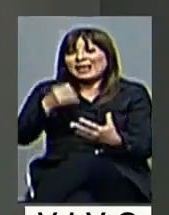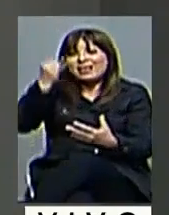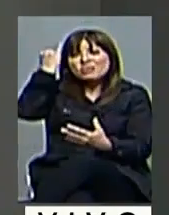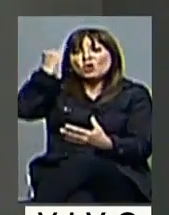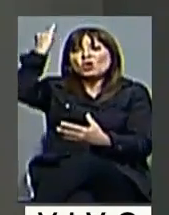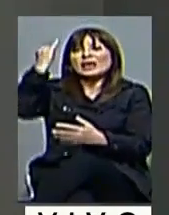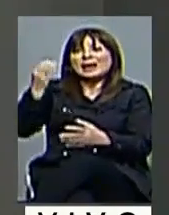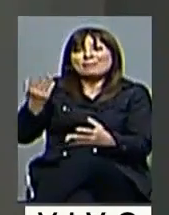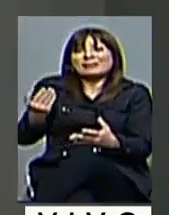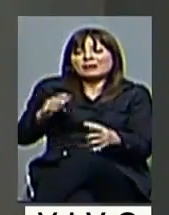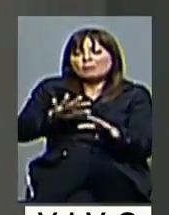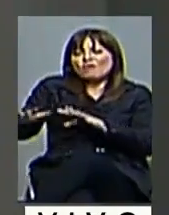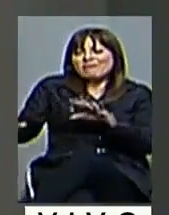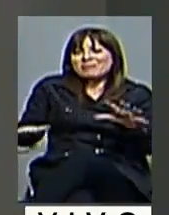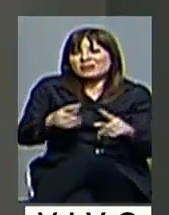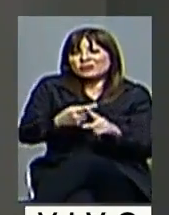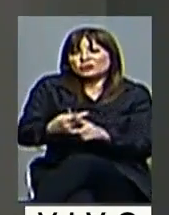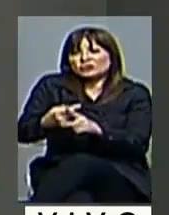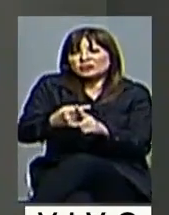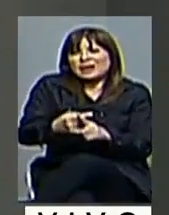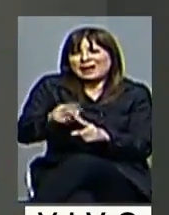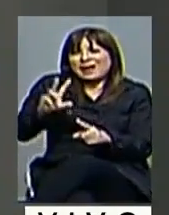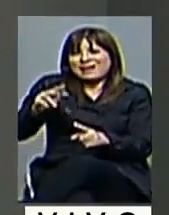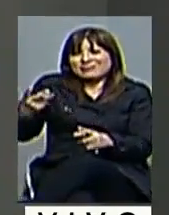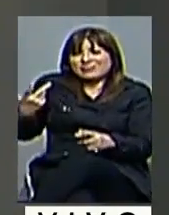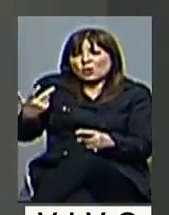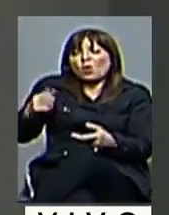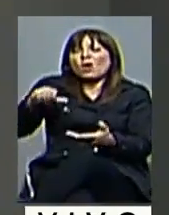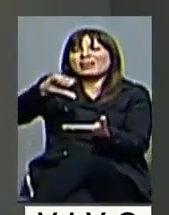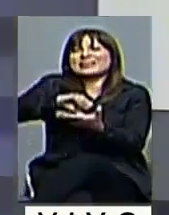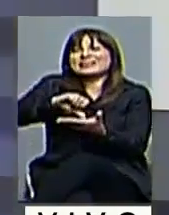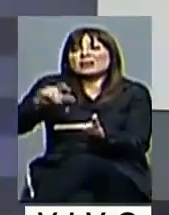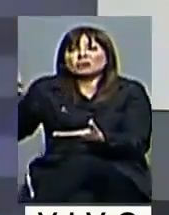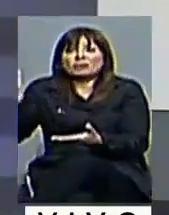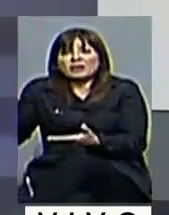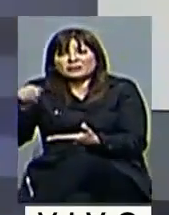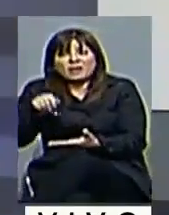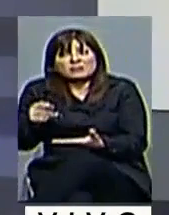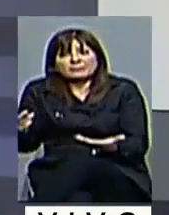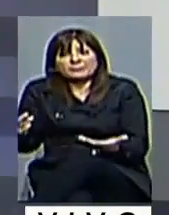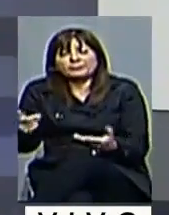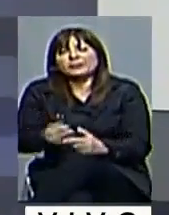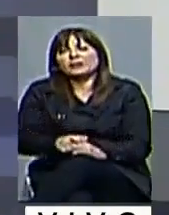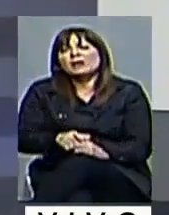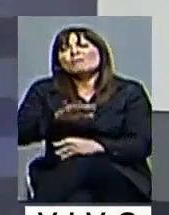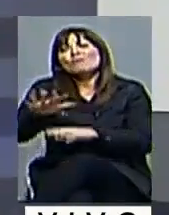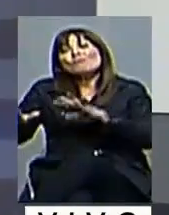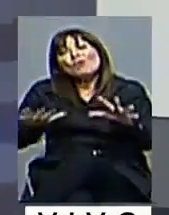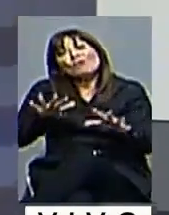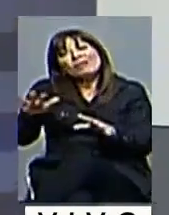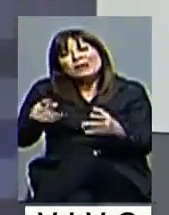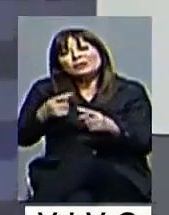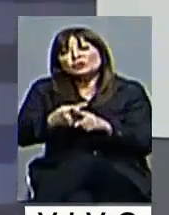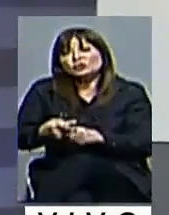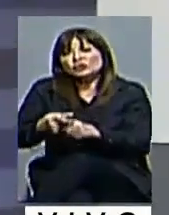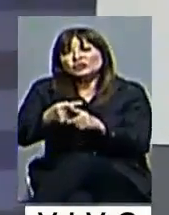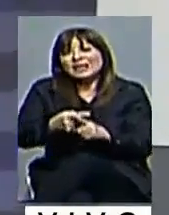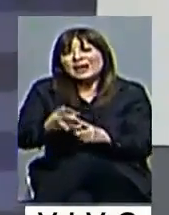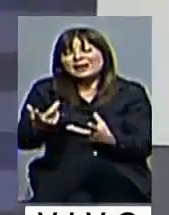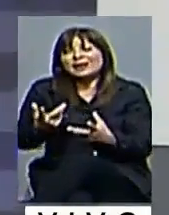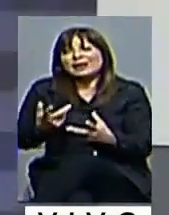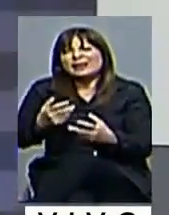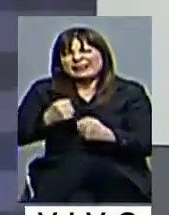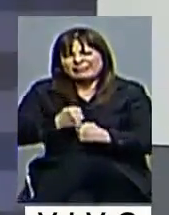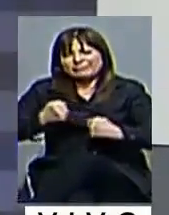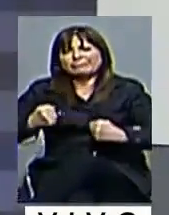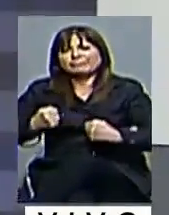sociales están en la antípoda generalmente del gobierno de centro-derecha. Claro, ahí hay, por lo menos en los movimientos sociales que tienen como bandera los